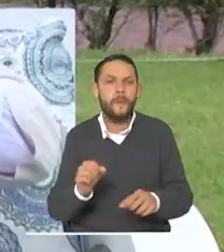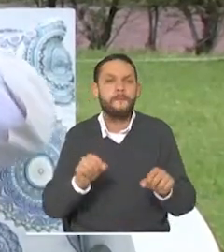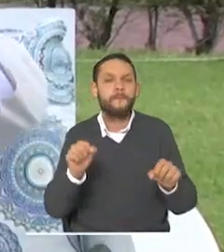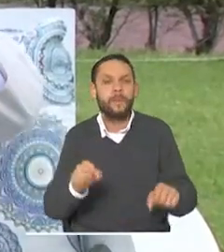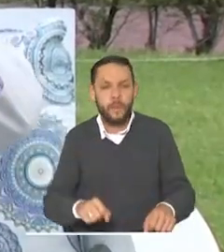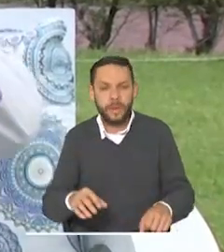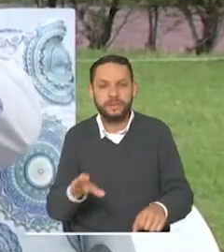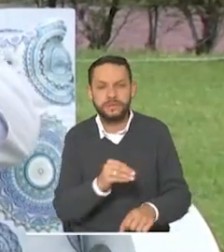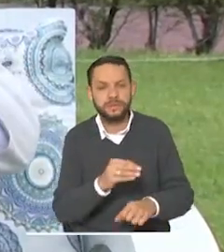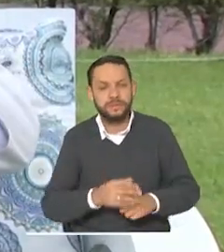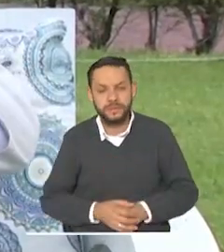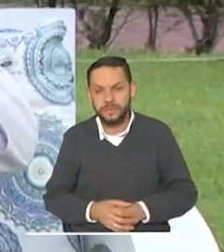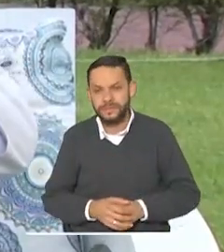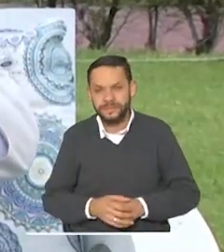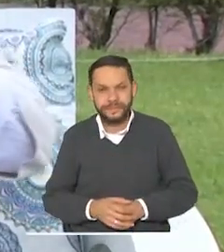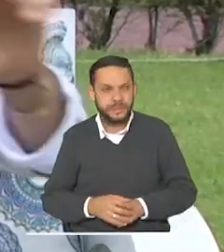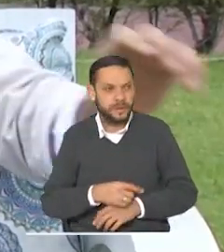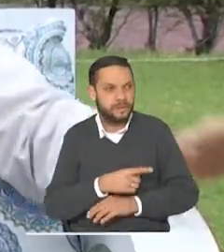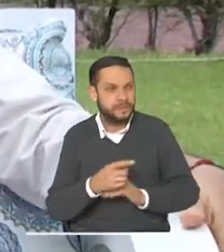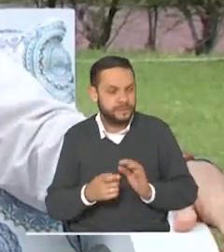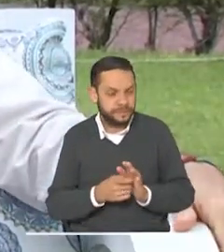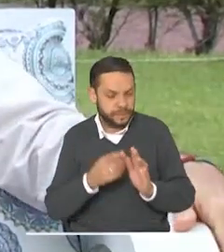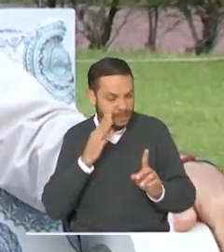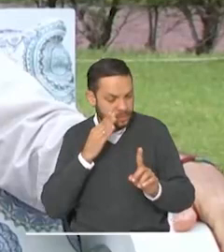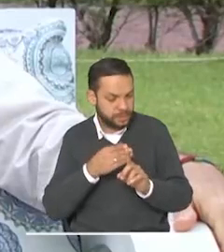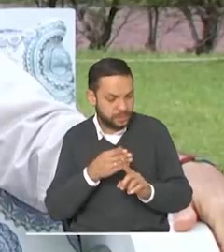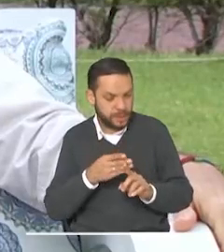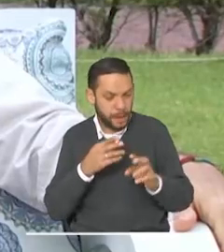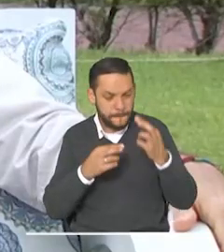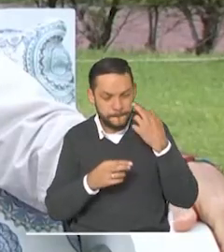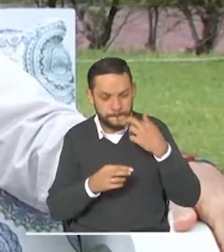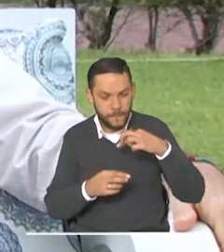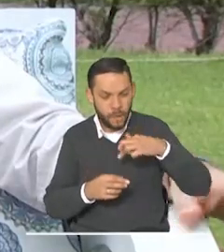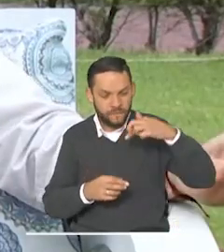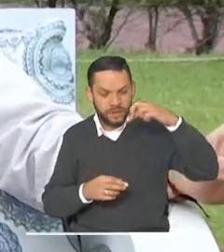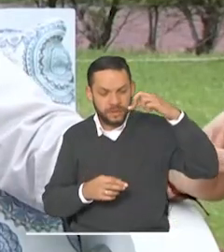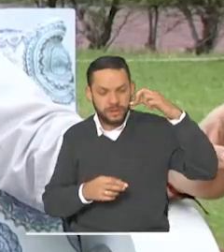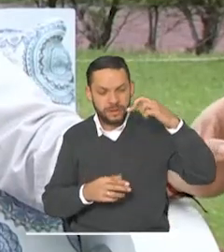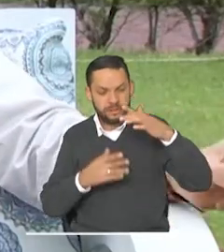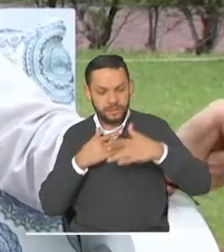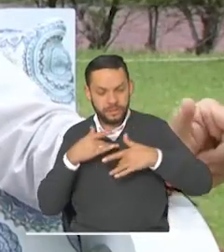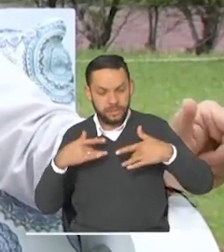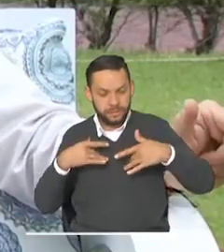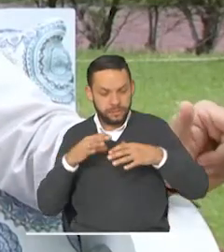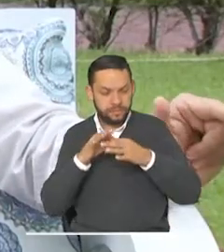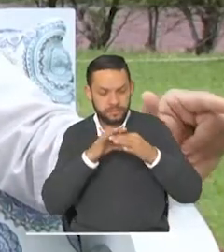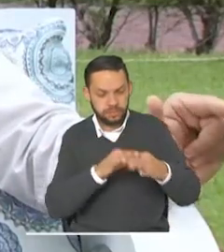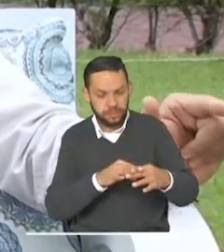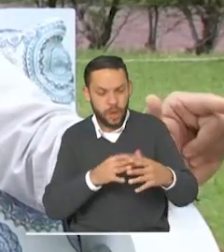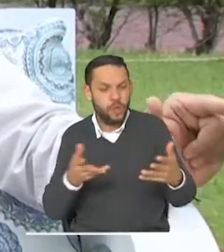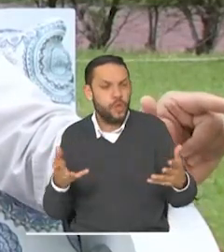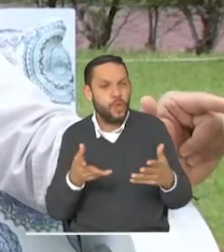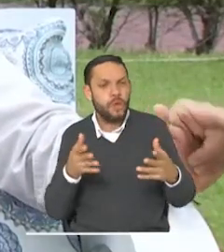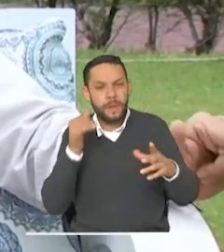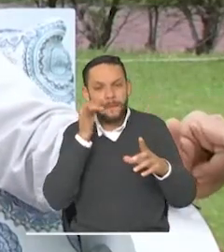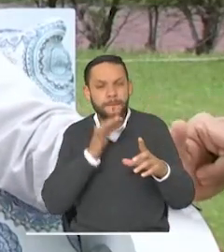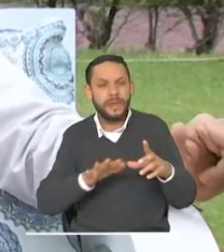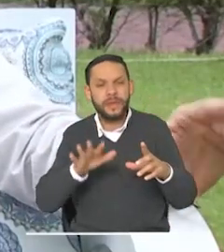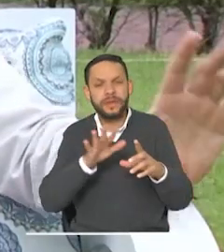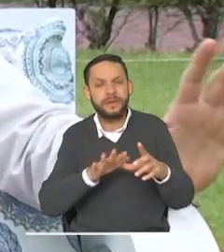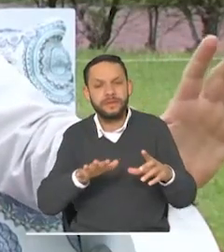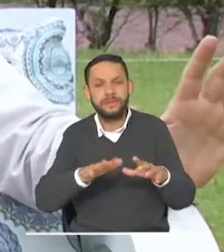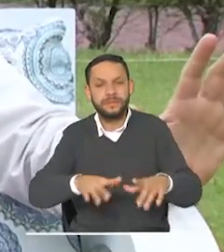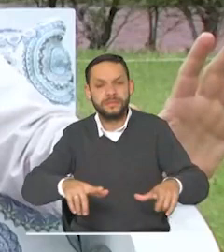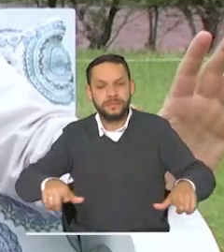debería ir muy enfocado a profesionales del área de la salud estoy grabando estamos grabando Este programa